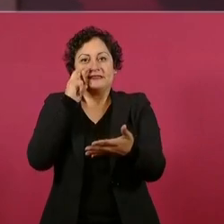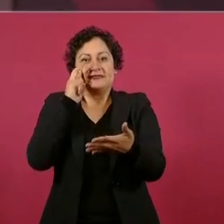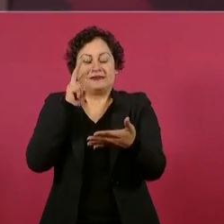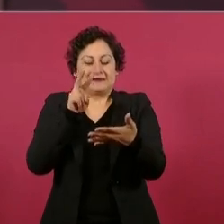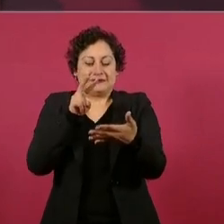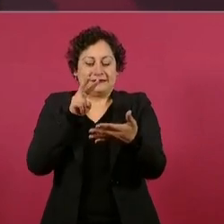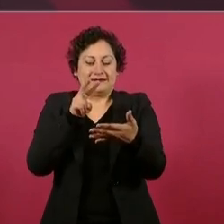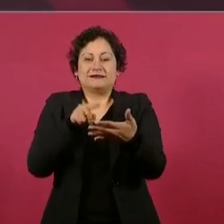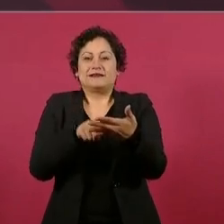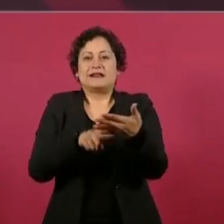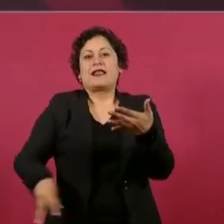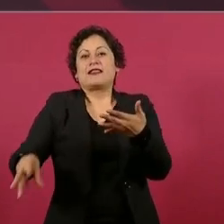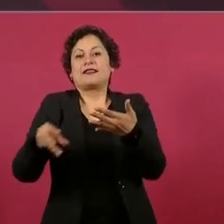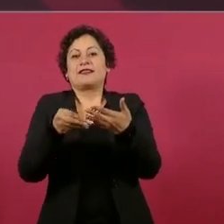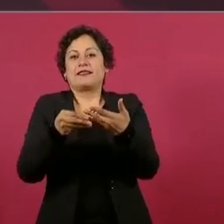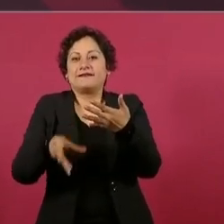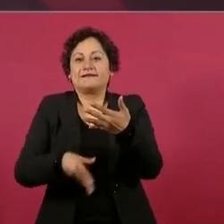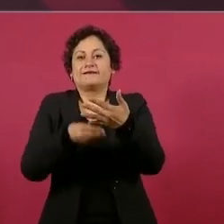improvisa,